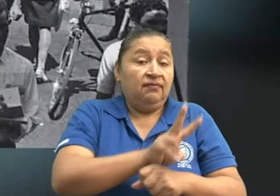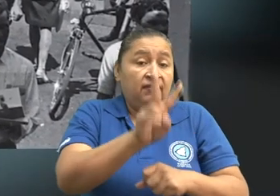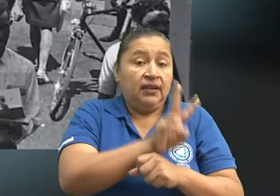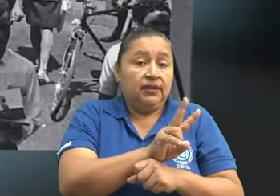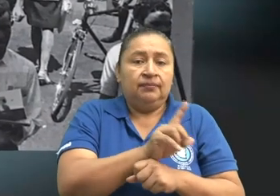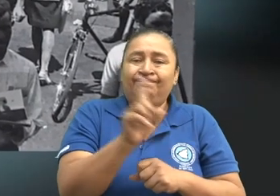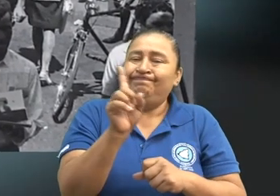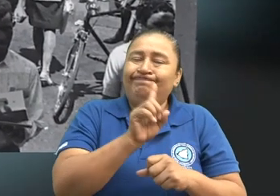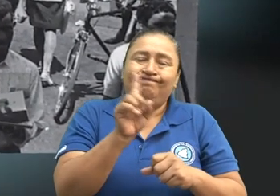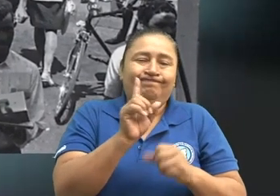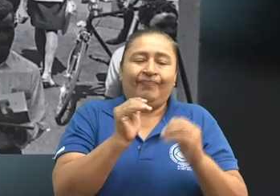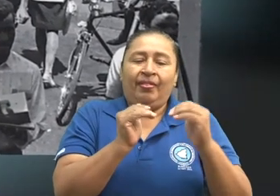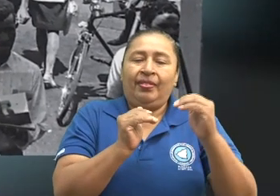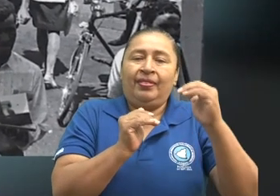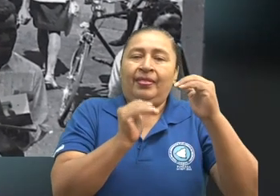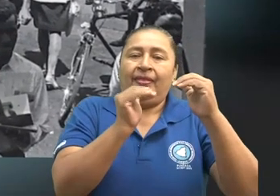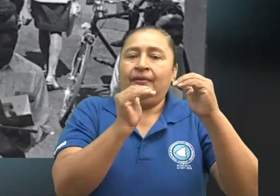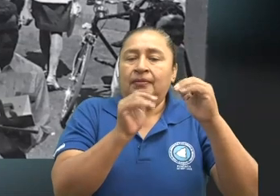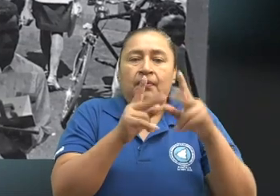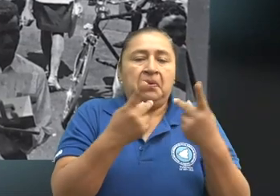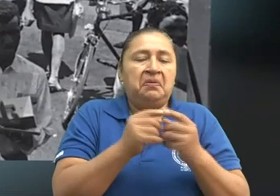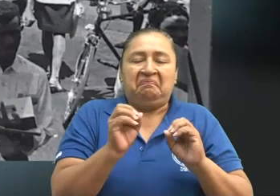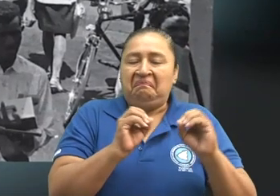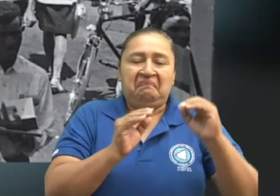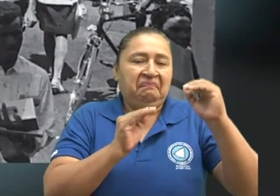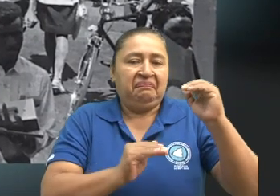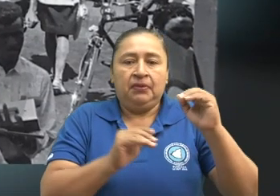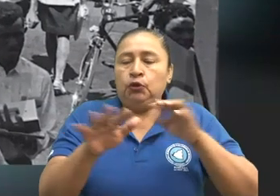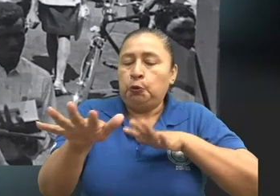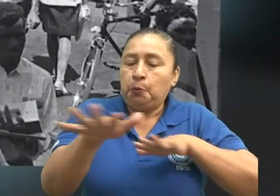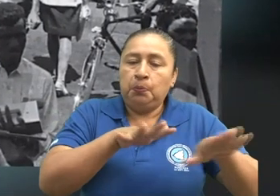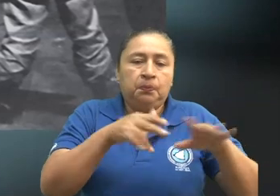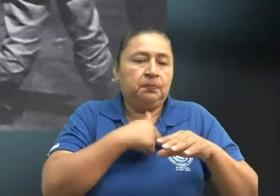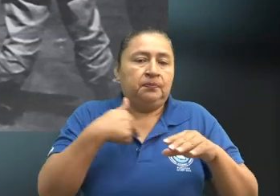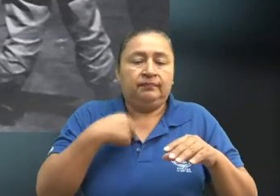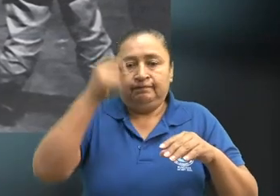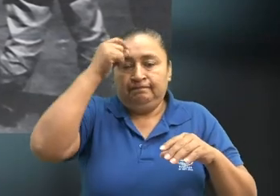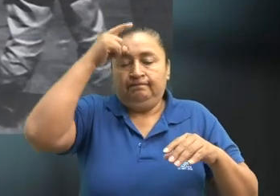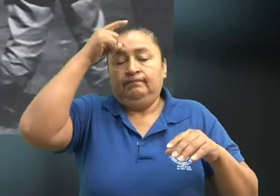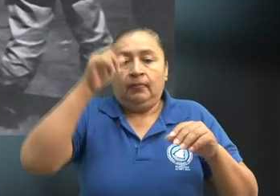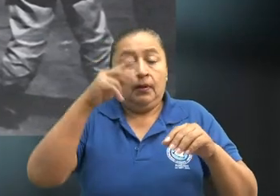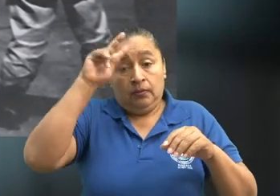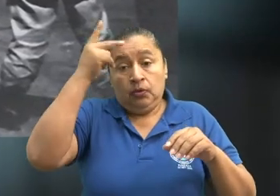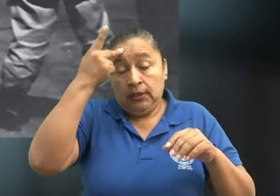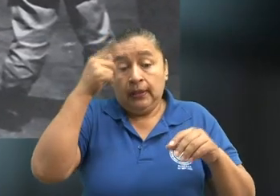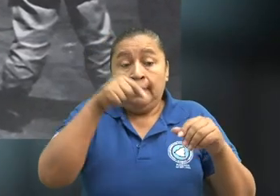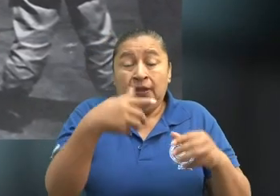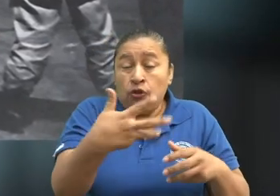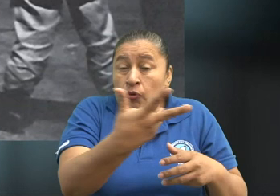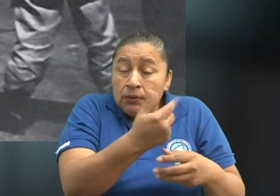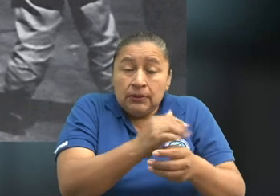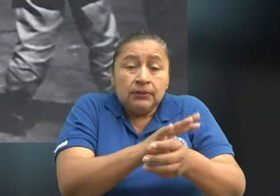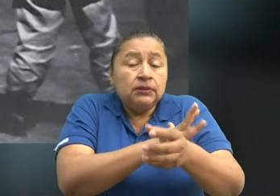no estuvieron a la altura de esa demanda del pueblo nicaragüense. No tenían la capacidad política para que todo ese sentimiento